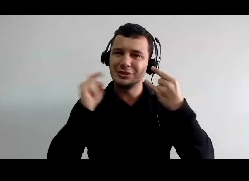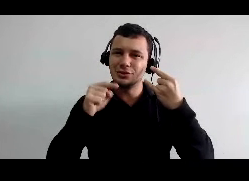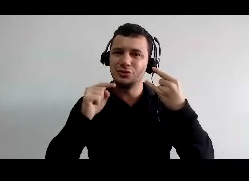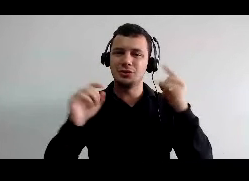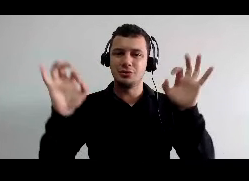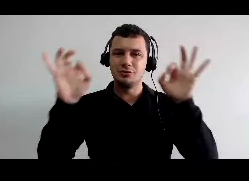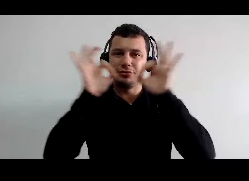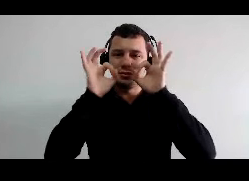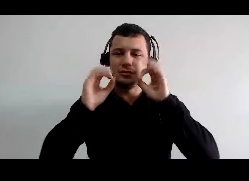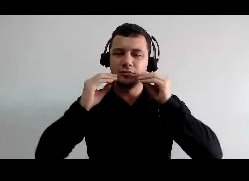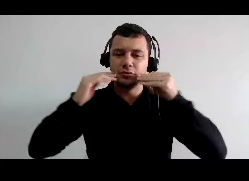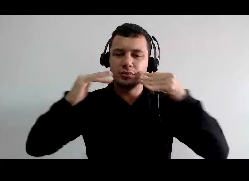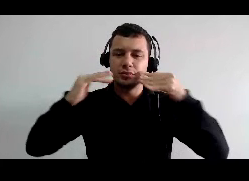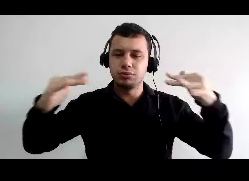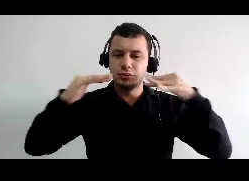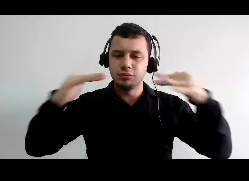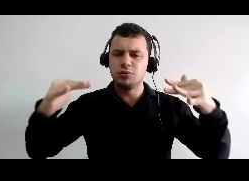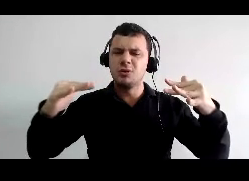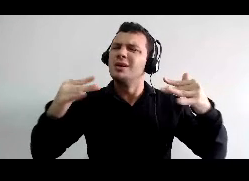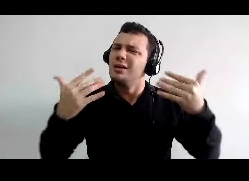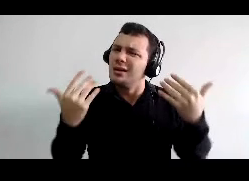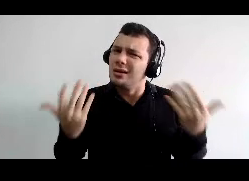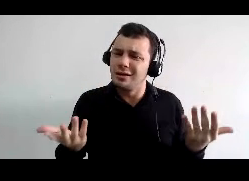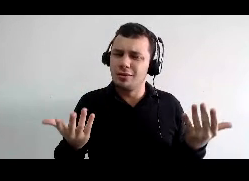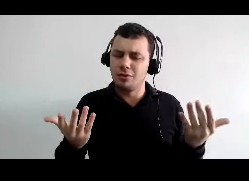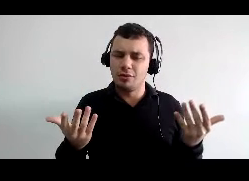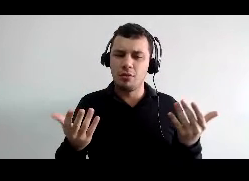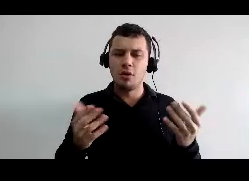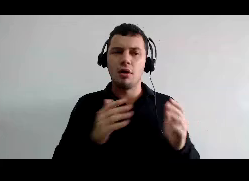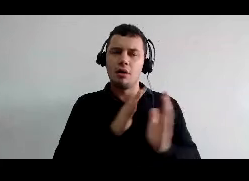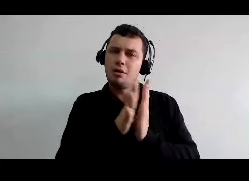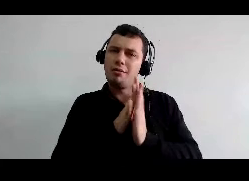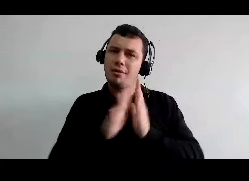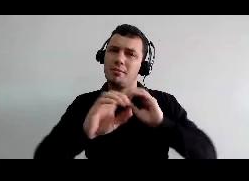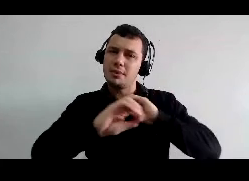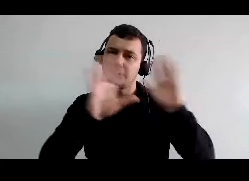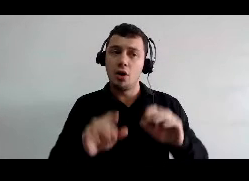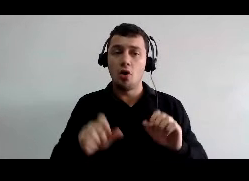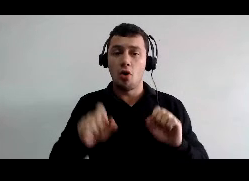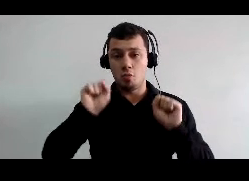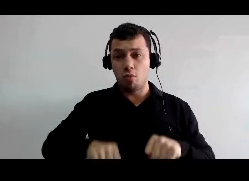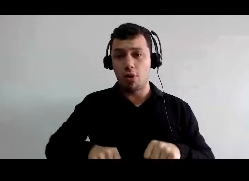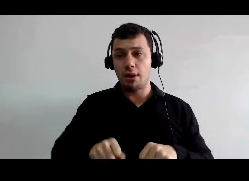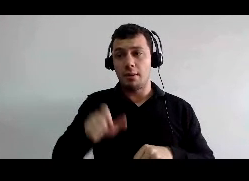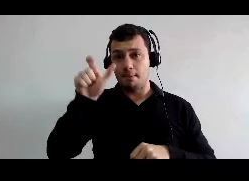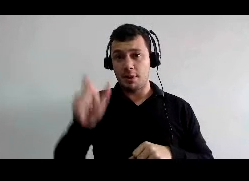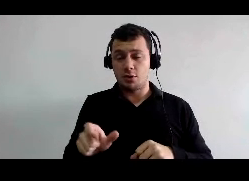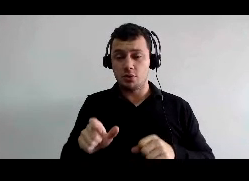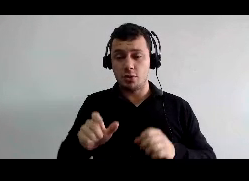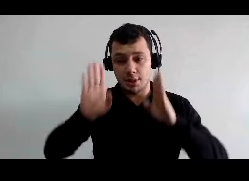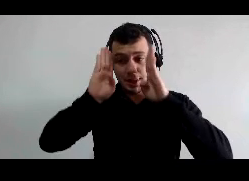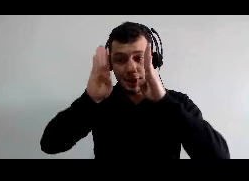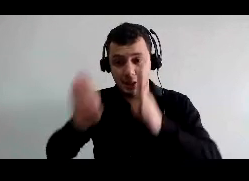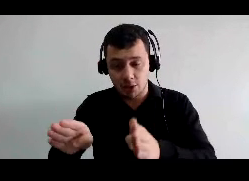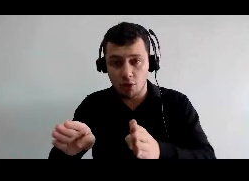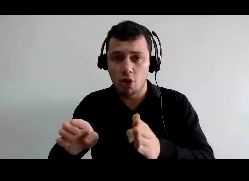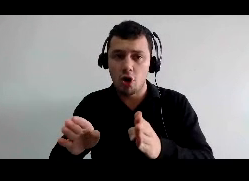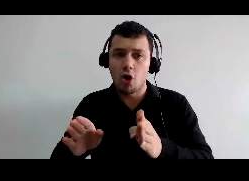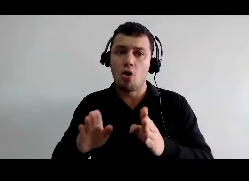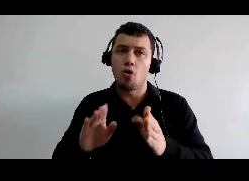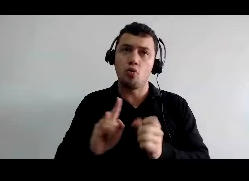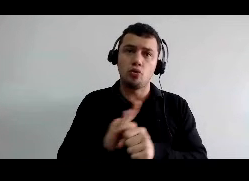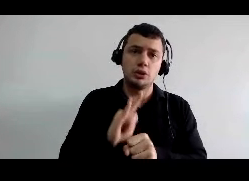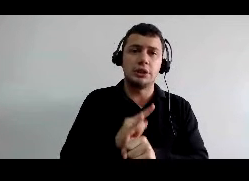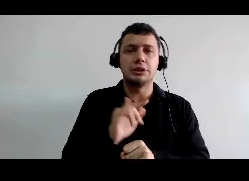lados. ¿Se pueden usar por parte del personal que no es asistencial o no es adecuado? Bueno, mire,